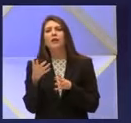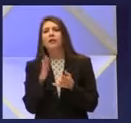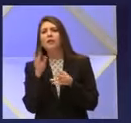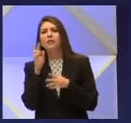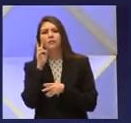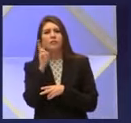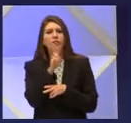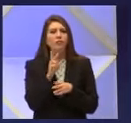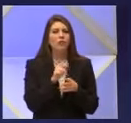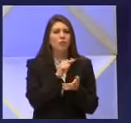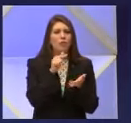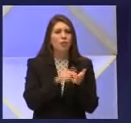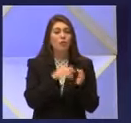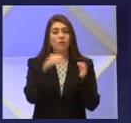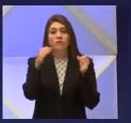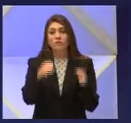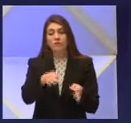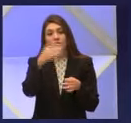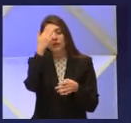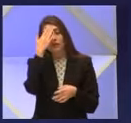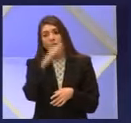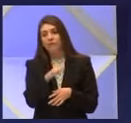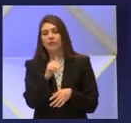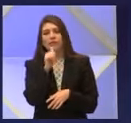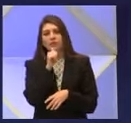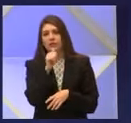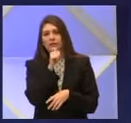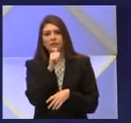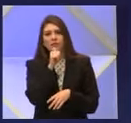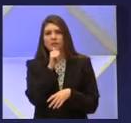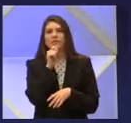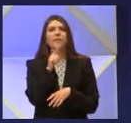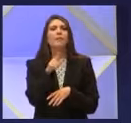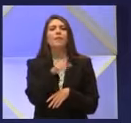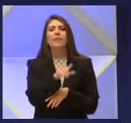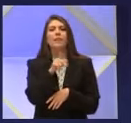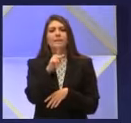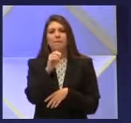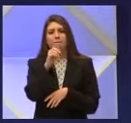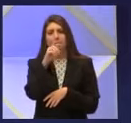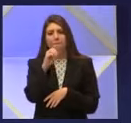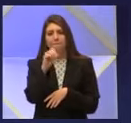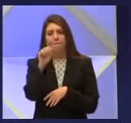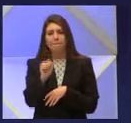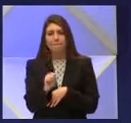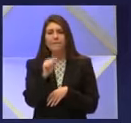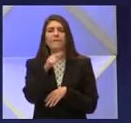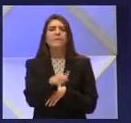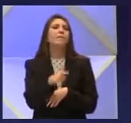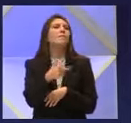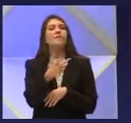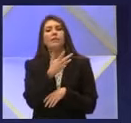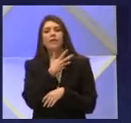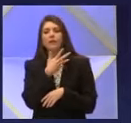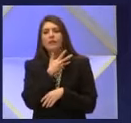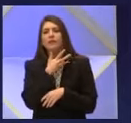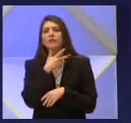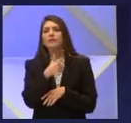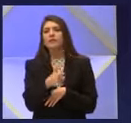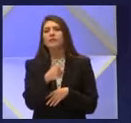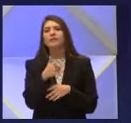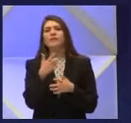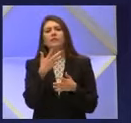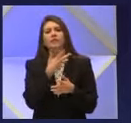que aún no ha sido definido cerca del polo sur lunar donde entre otras cosas